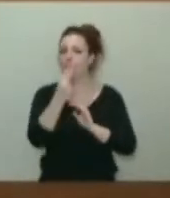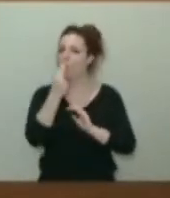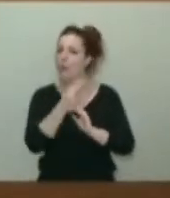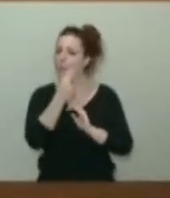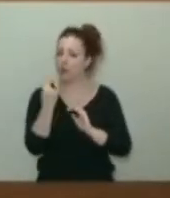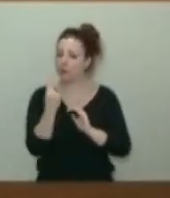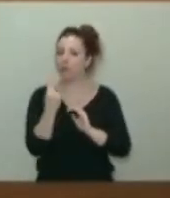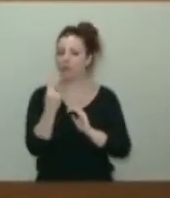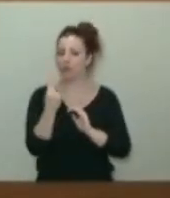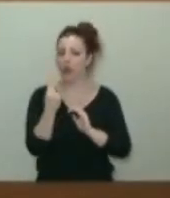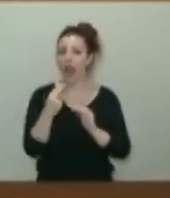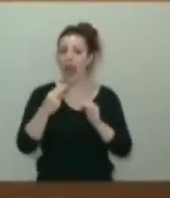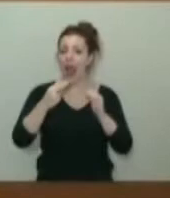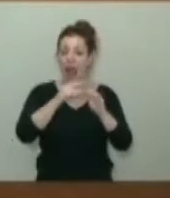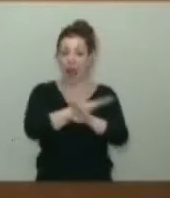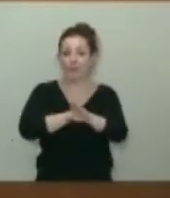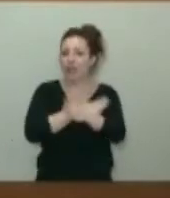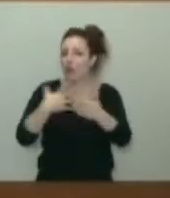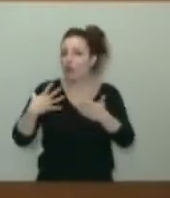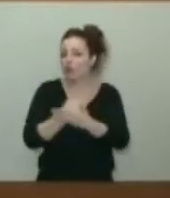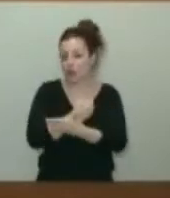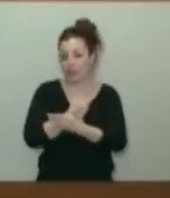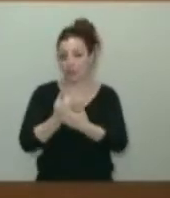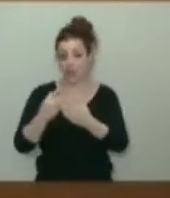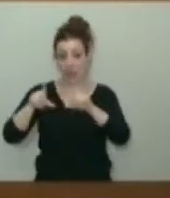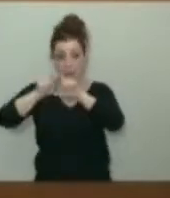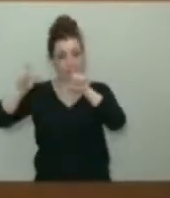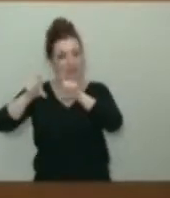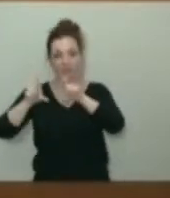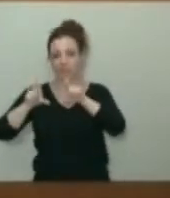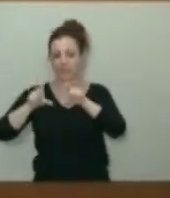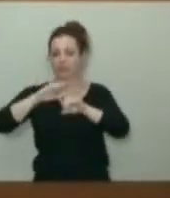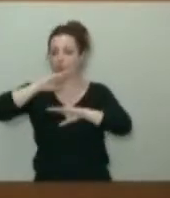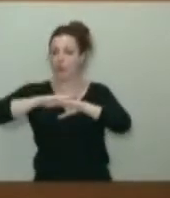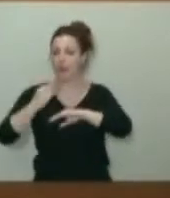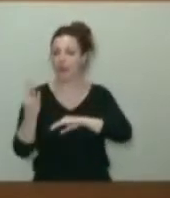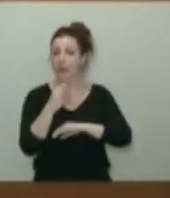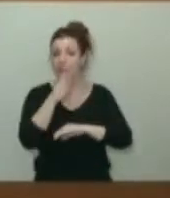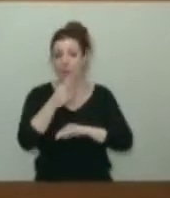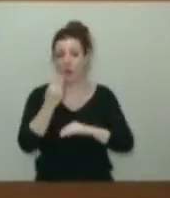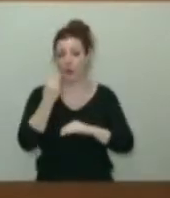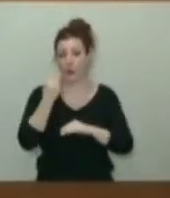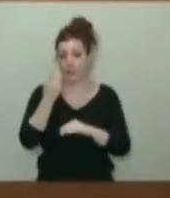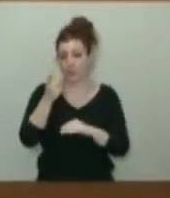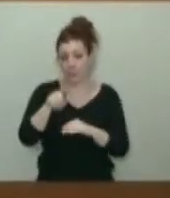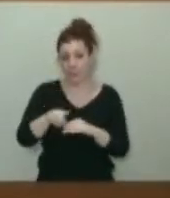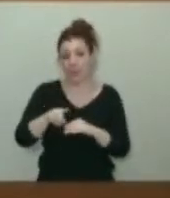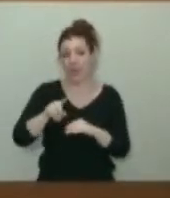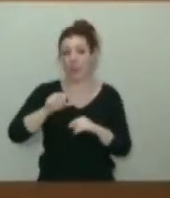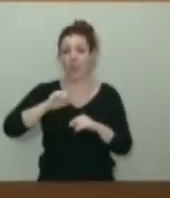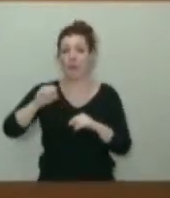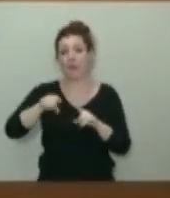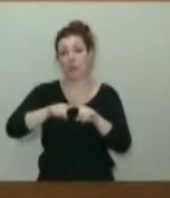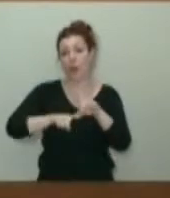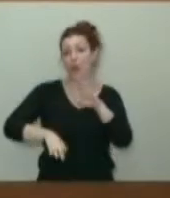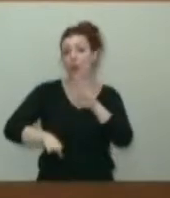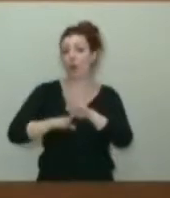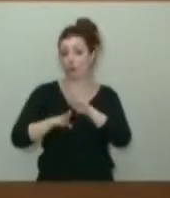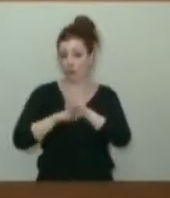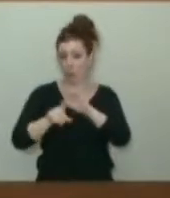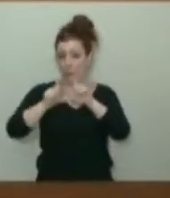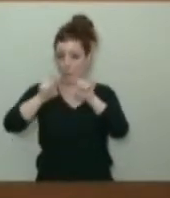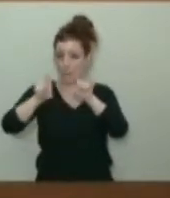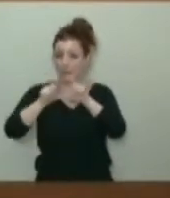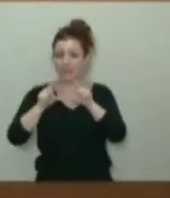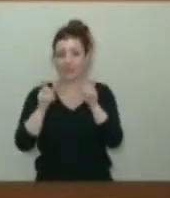deben asumir todas las administraciones con nuestras empresas, puesto que de su cumplimiento depende, en muchos casos, la continuidad, sobre todo, de